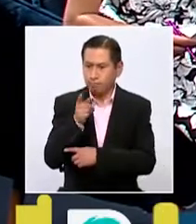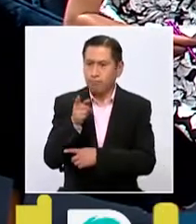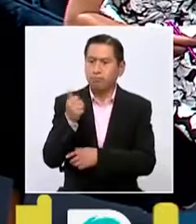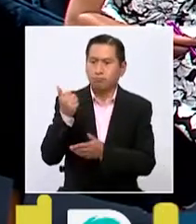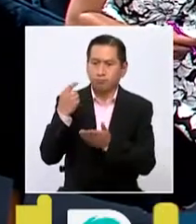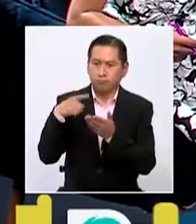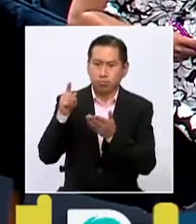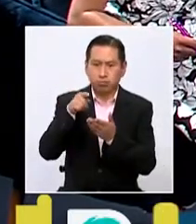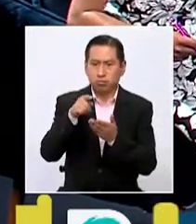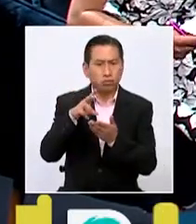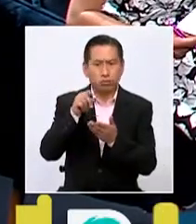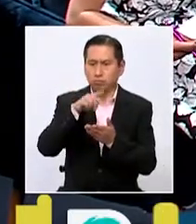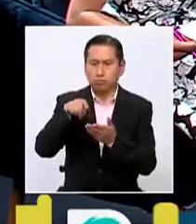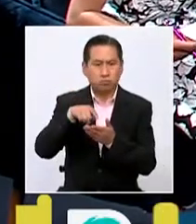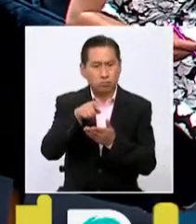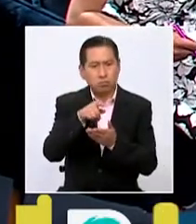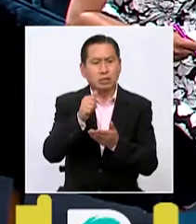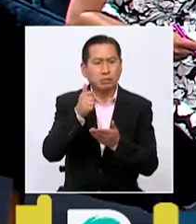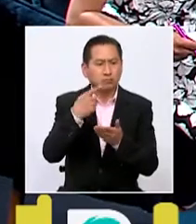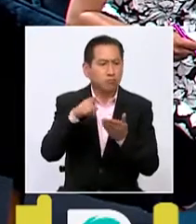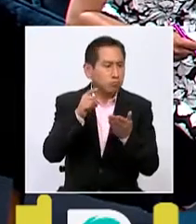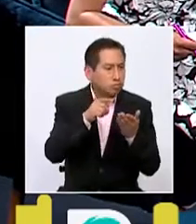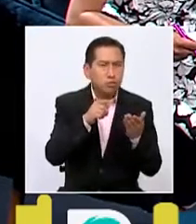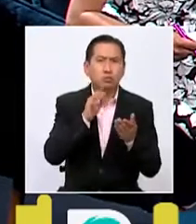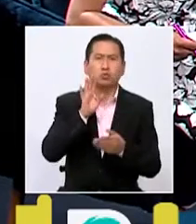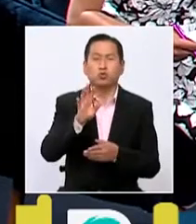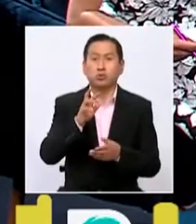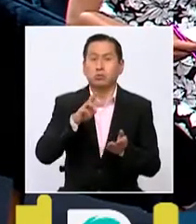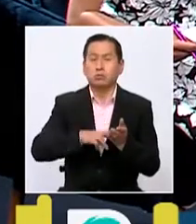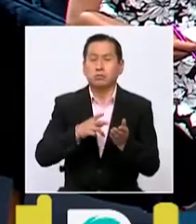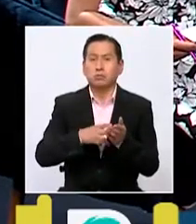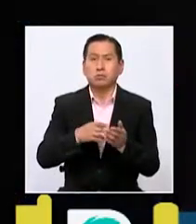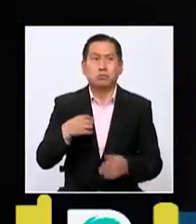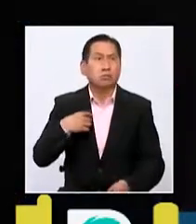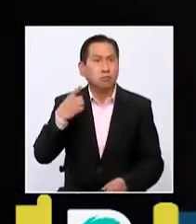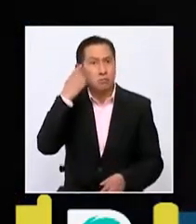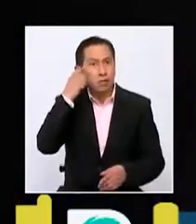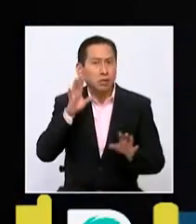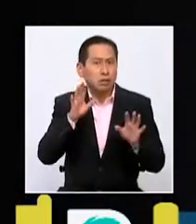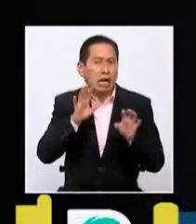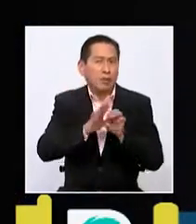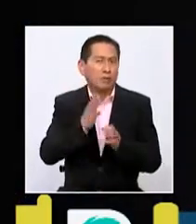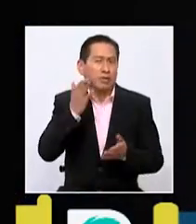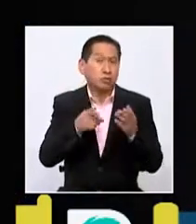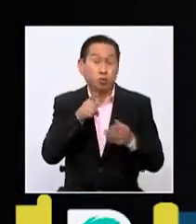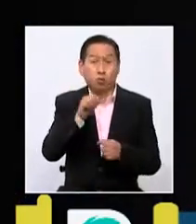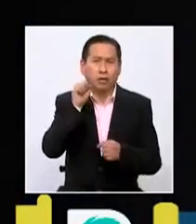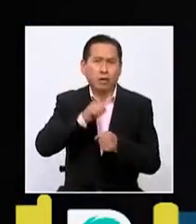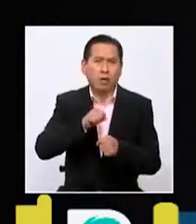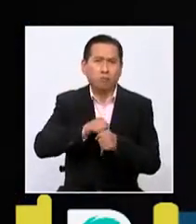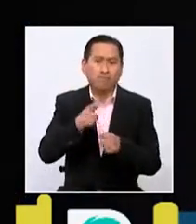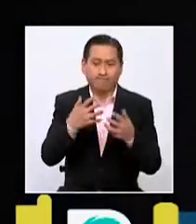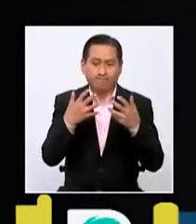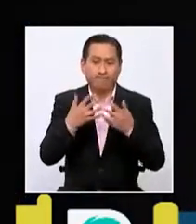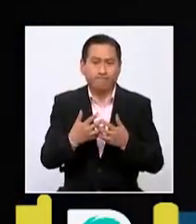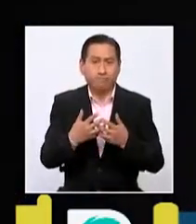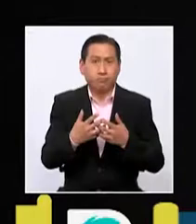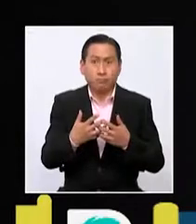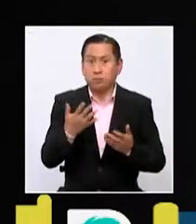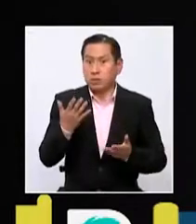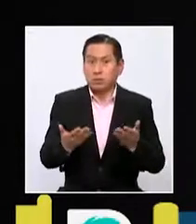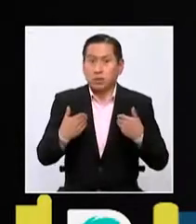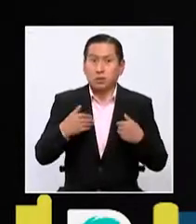qué historia no va. Y te preguntaba esto porque me imagino que también como parte del trabajo de la empresa, hay